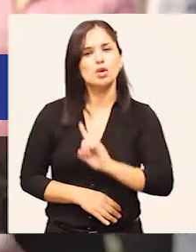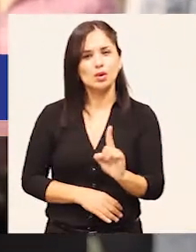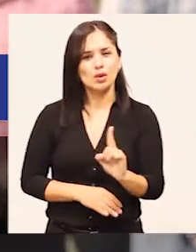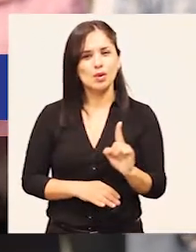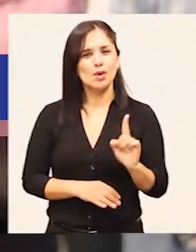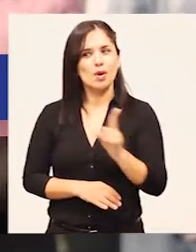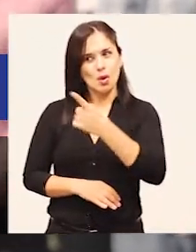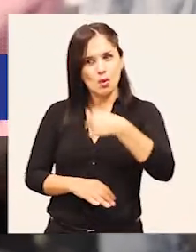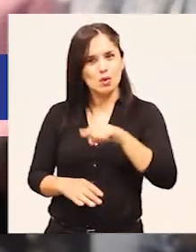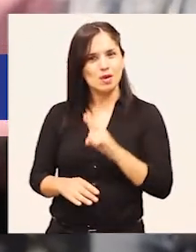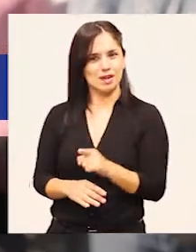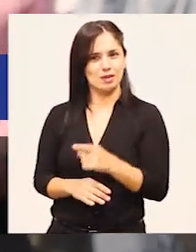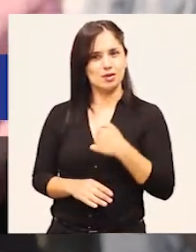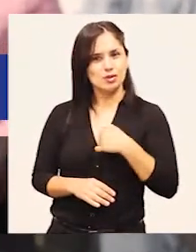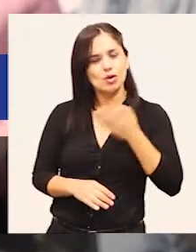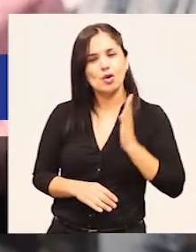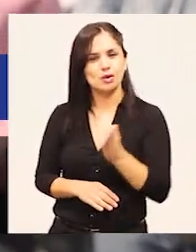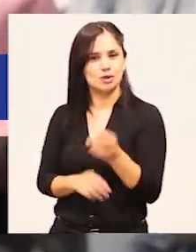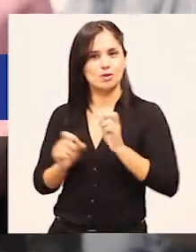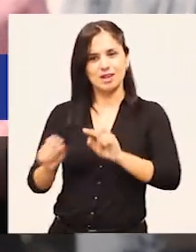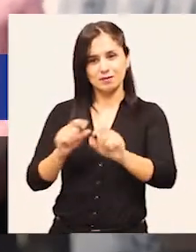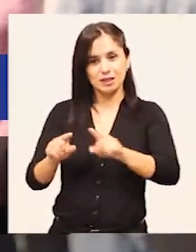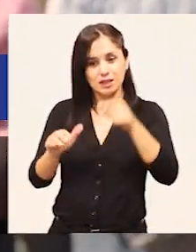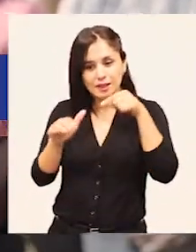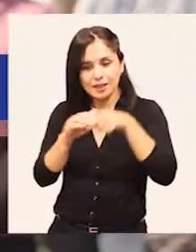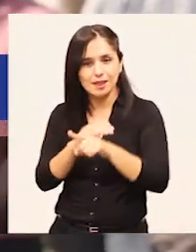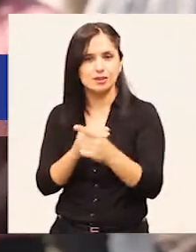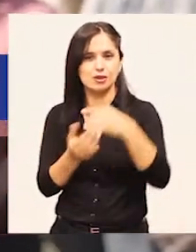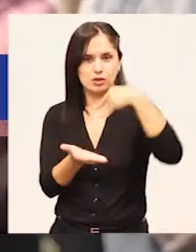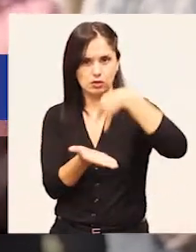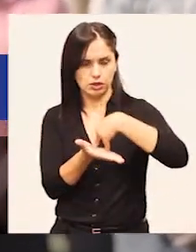Y junto a ellos, quiero seguir defendiéndote en el Congreso.